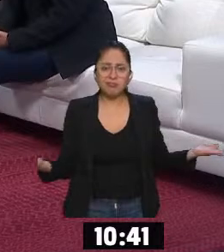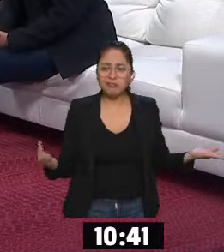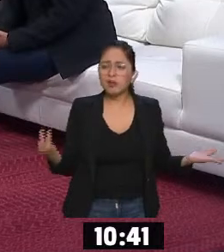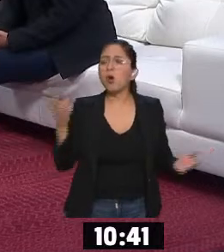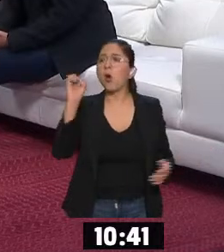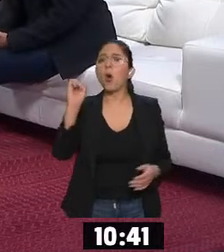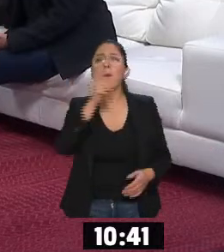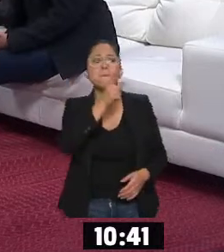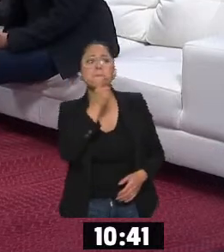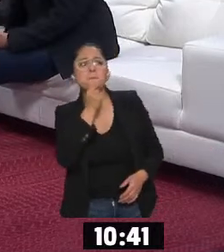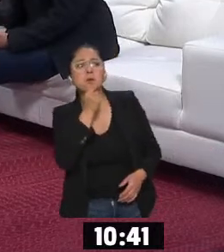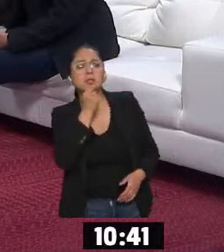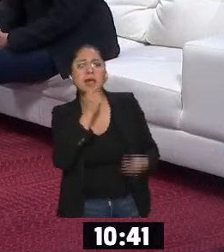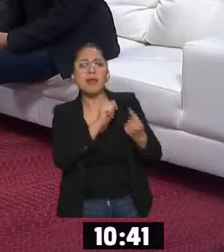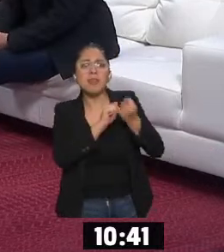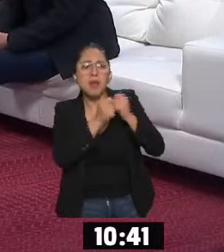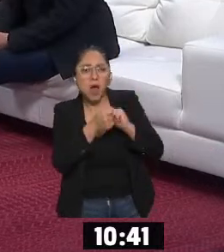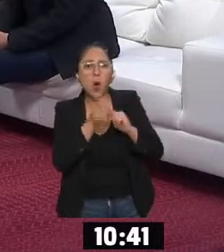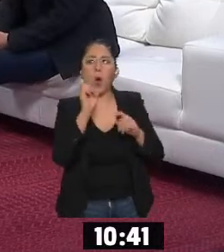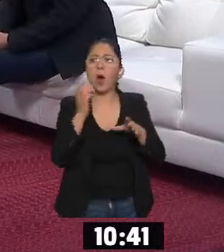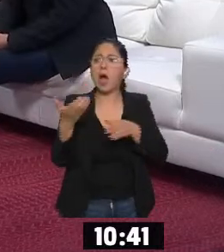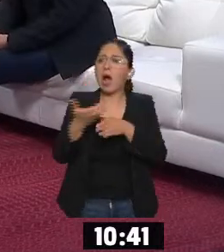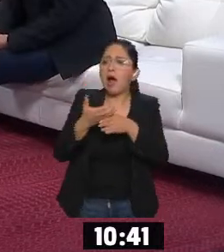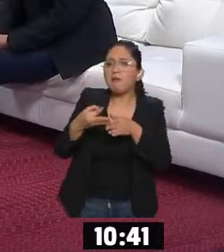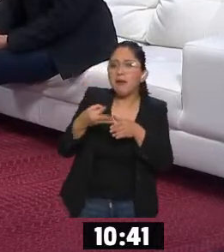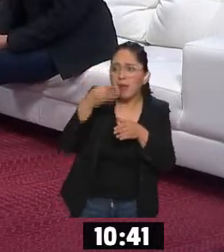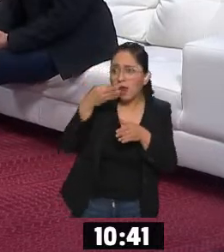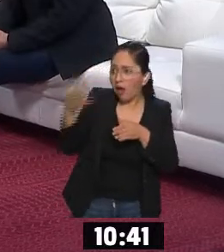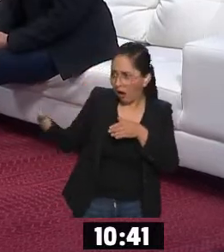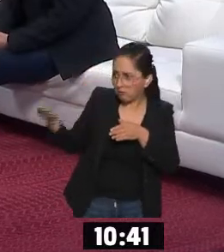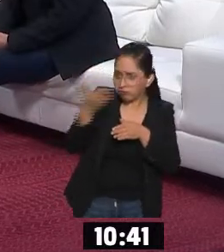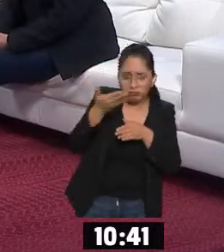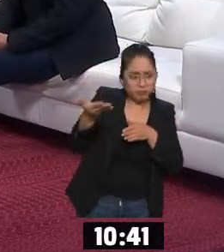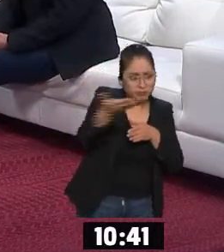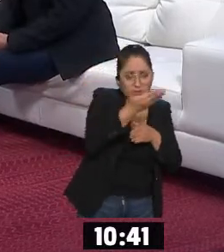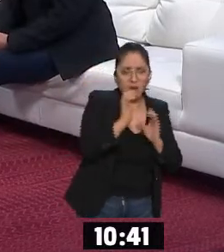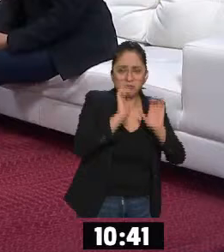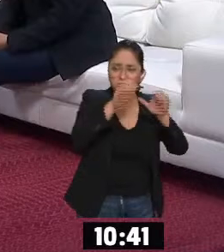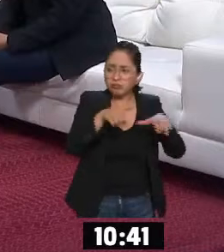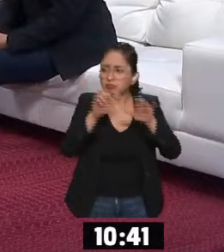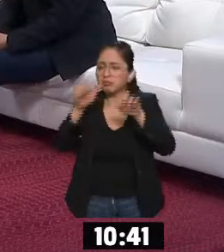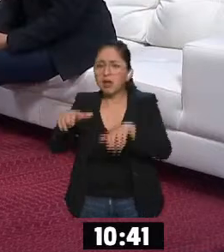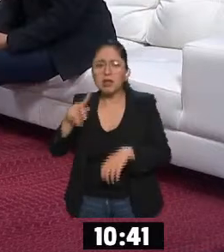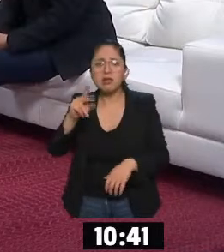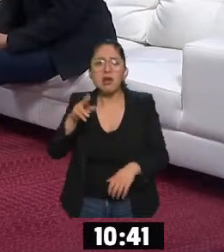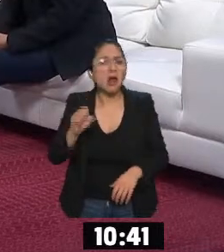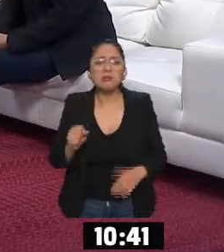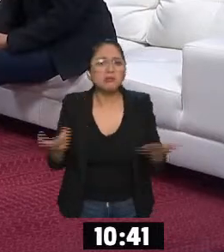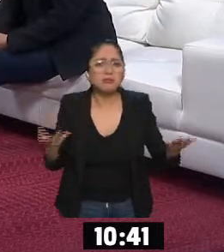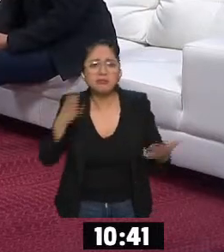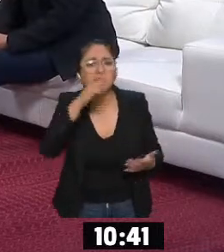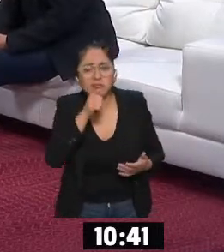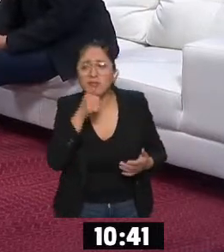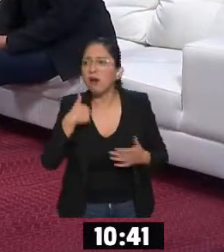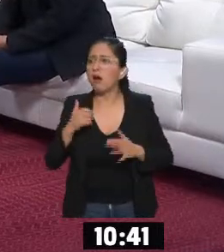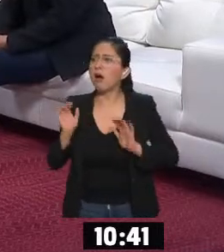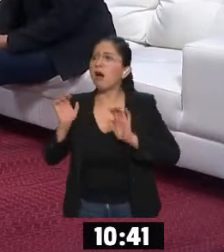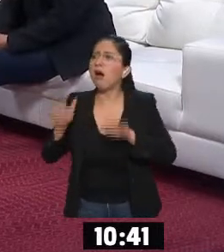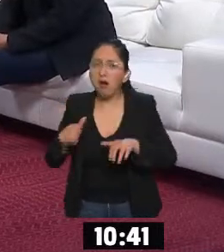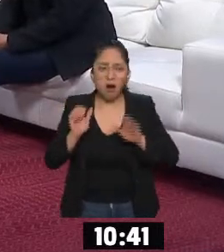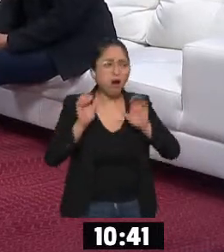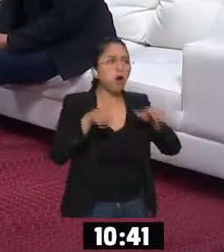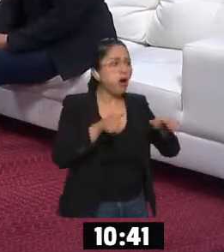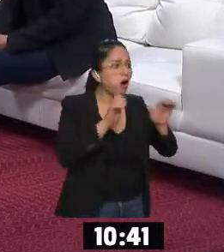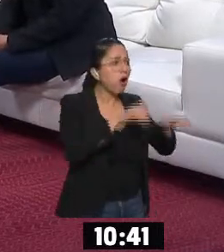policía trans. O la cafetería. ¿Sí me explico? Sí. Yo no veo que estén en esos trabajos, no les dan chance, maná. Falta mucho